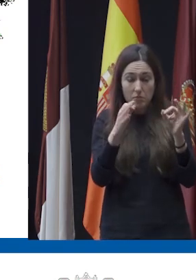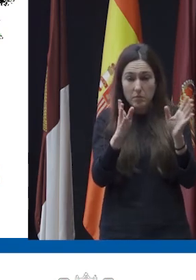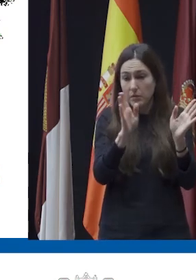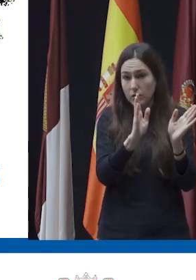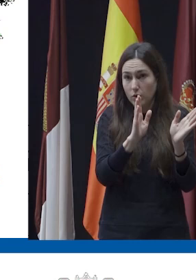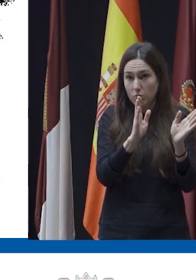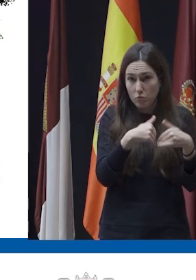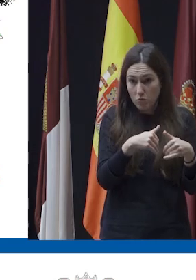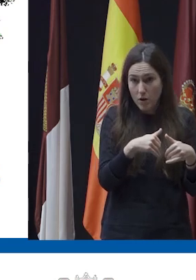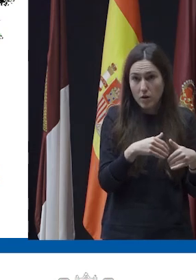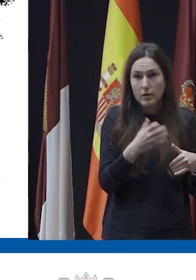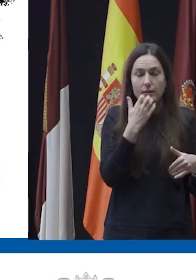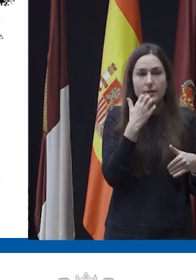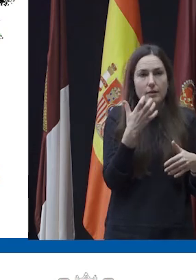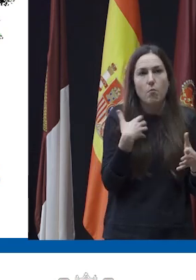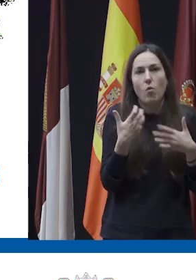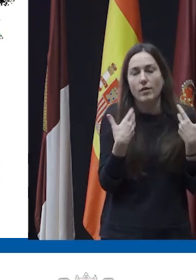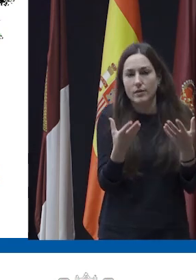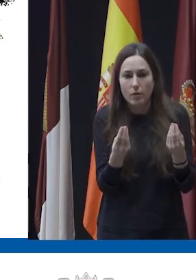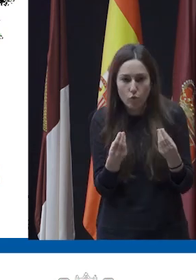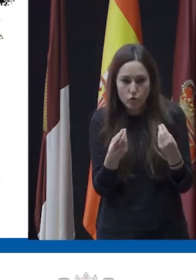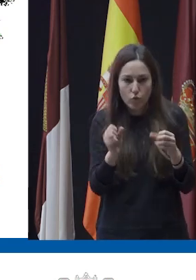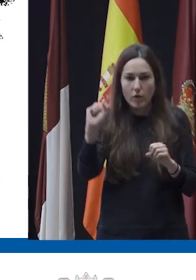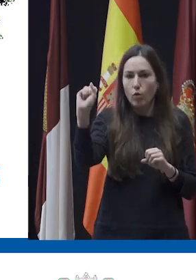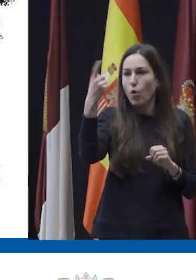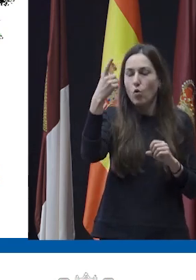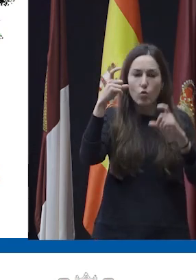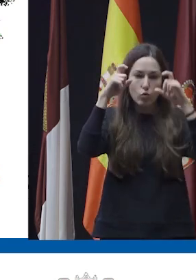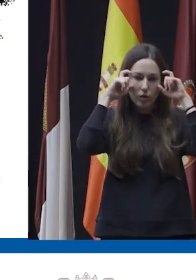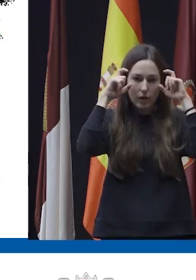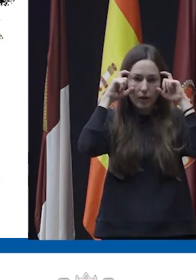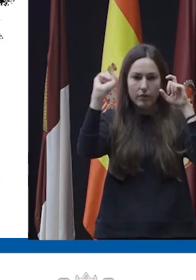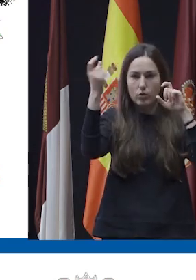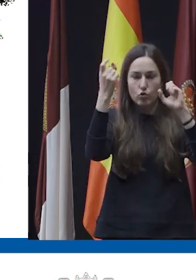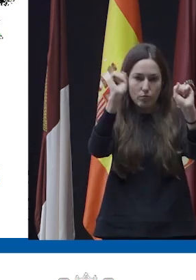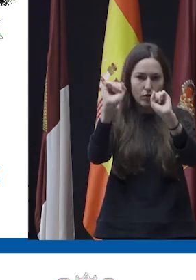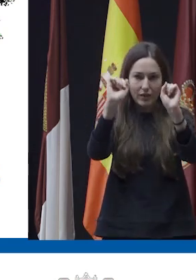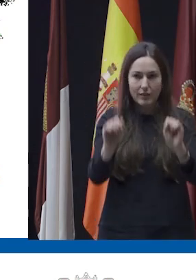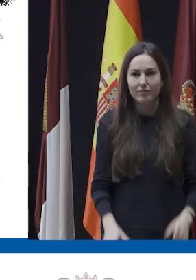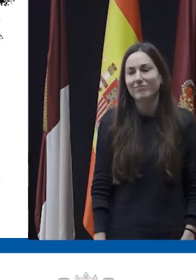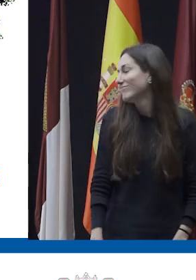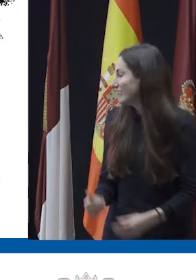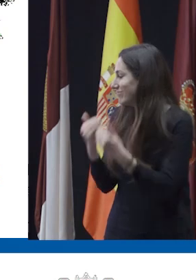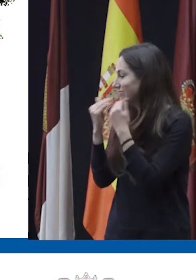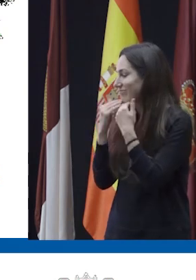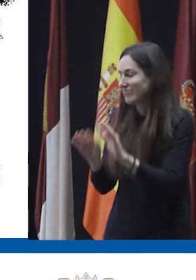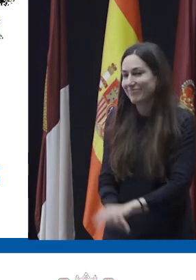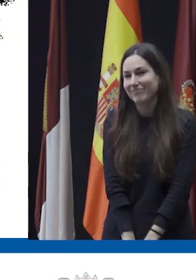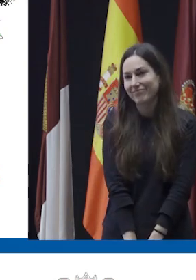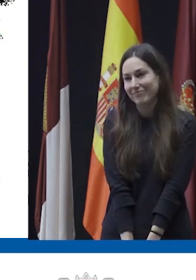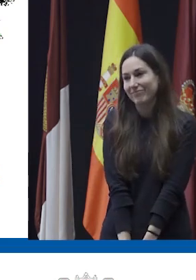que hacer, si nos molesta mucho, es ponernos gafas de sol cuando salgamos a la luz y ya está. Vale, gracias. Muchas gracias.